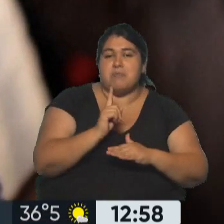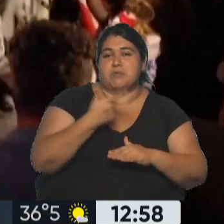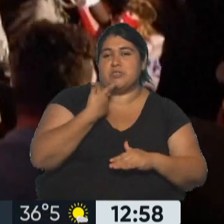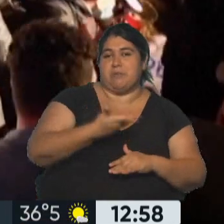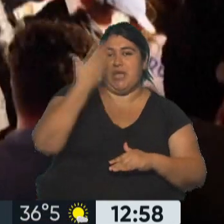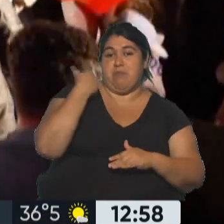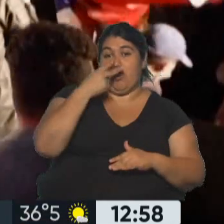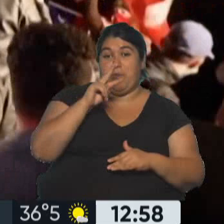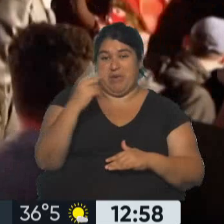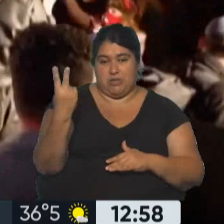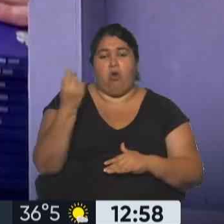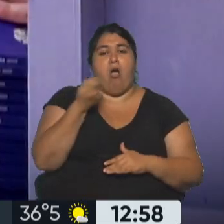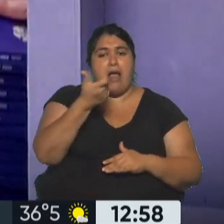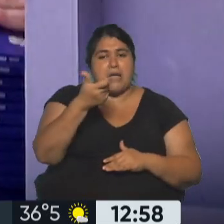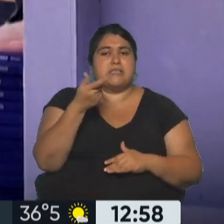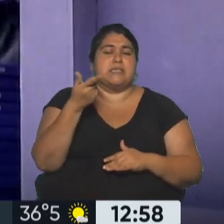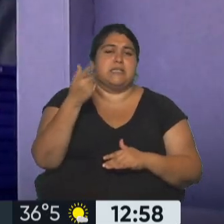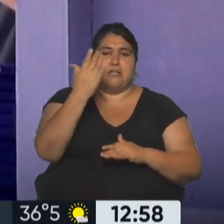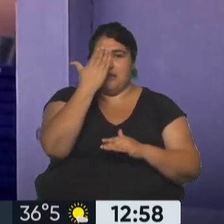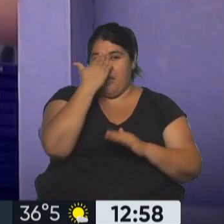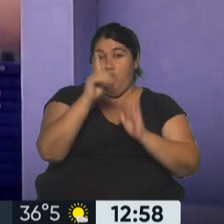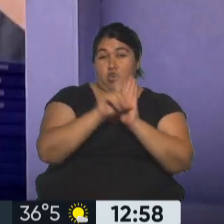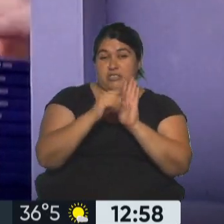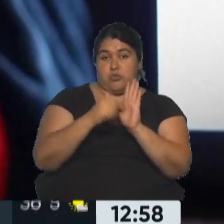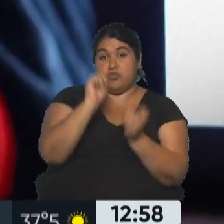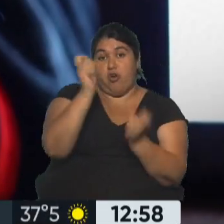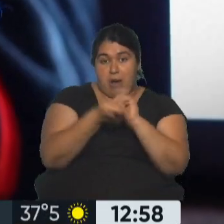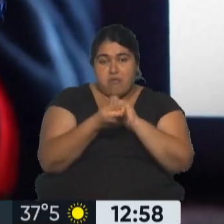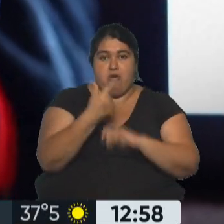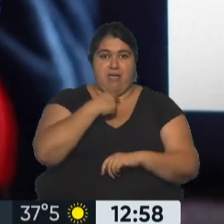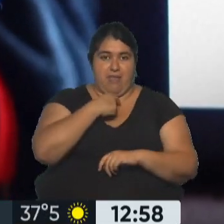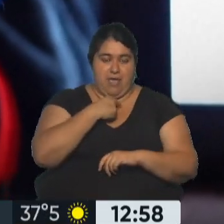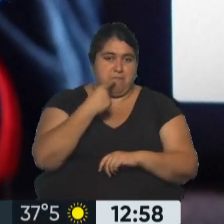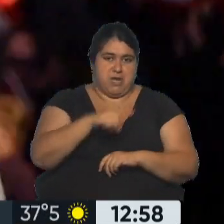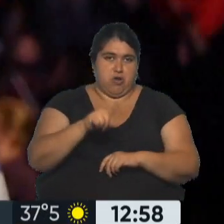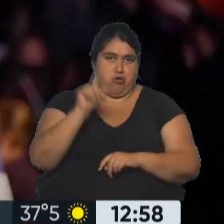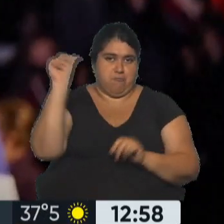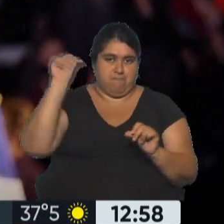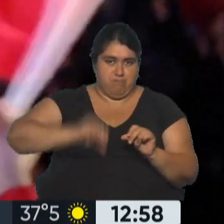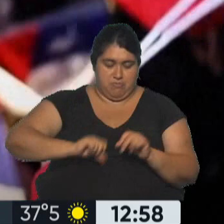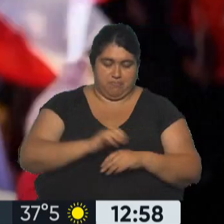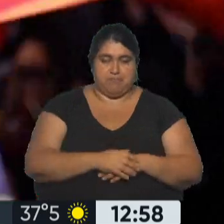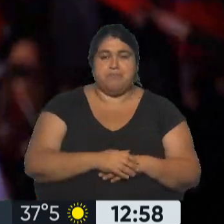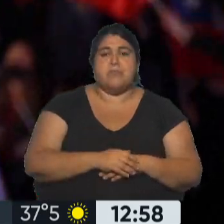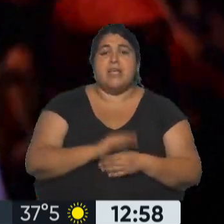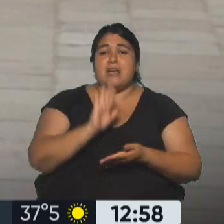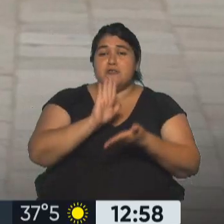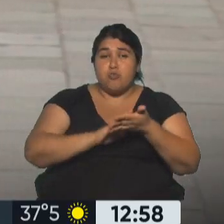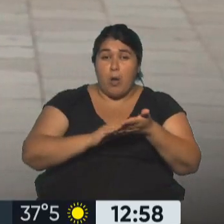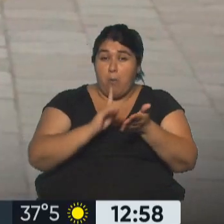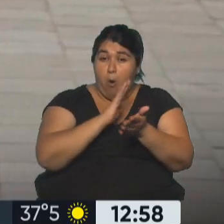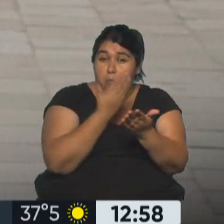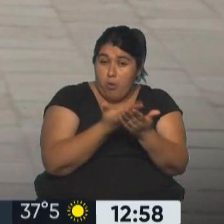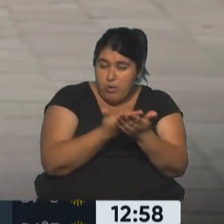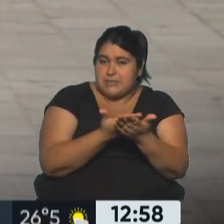de 2022 con el intento de cambiar la constitución pinochetista. Con el triunfo del rechazo a la nueva Carta Magna, Boric